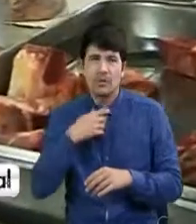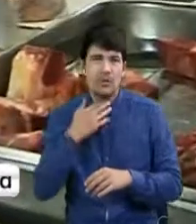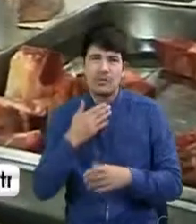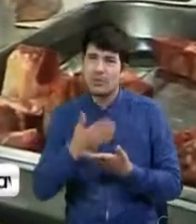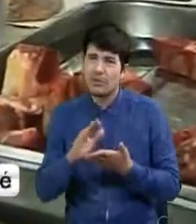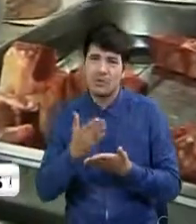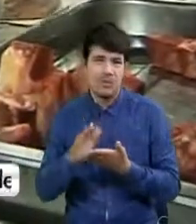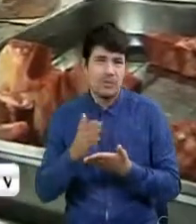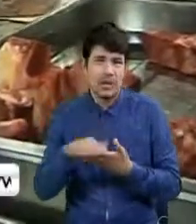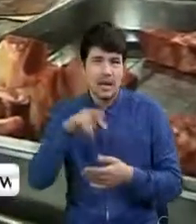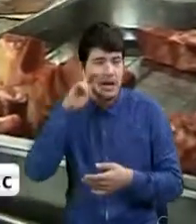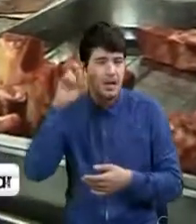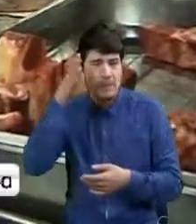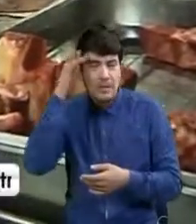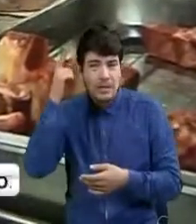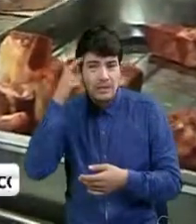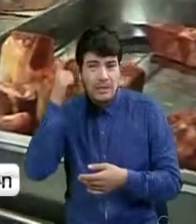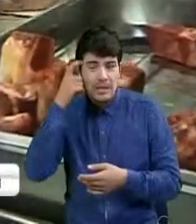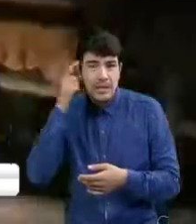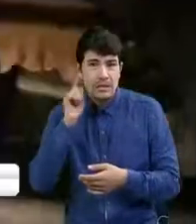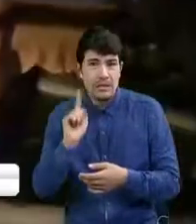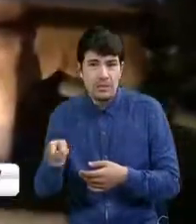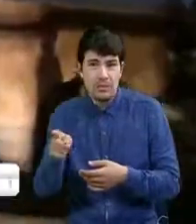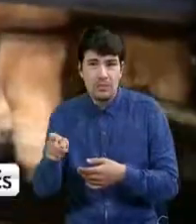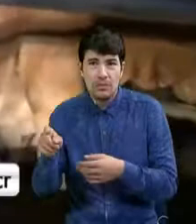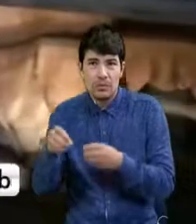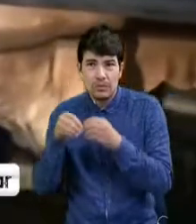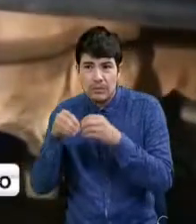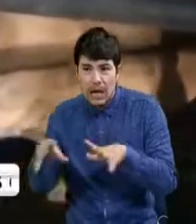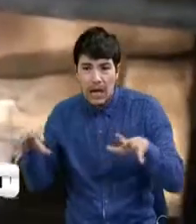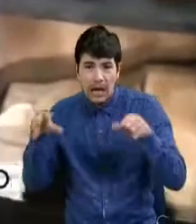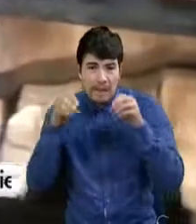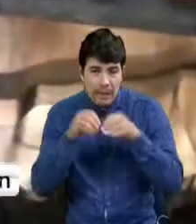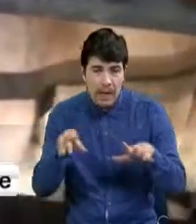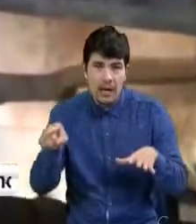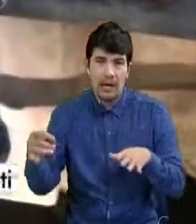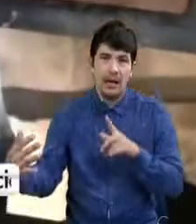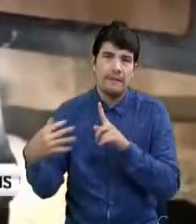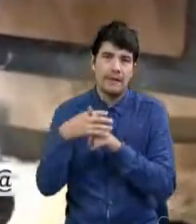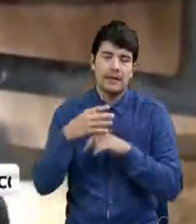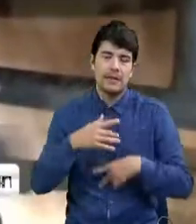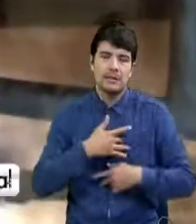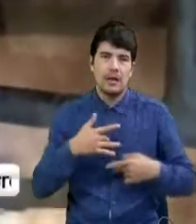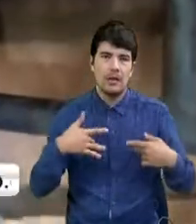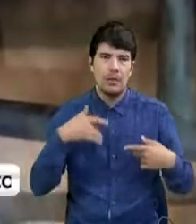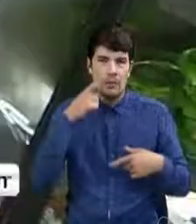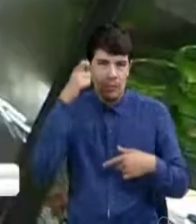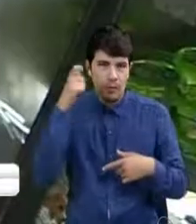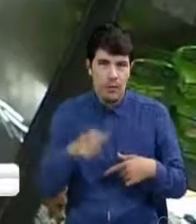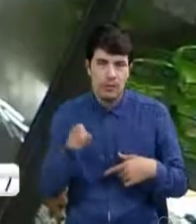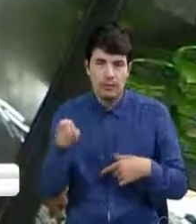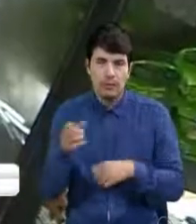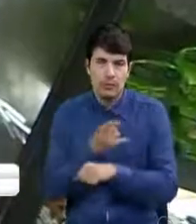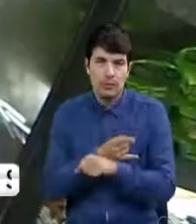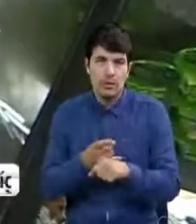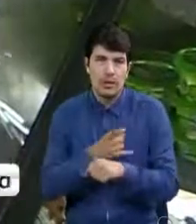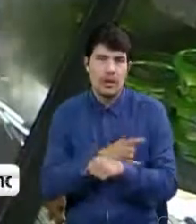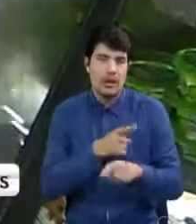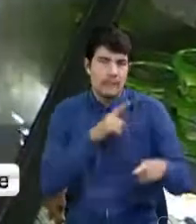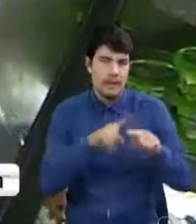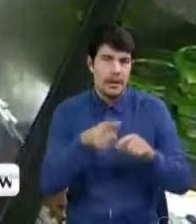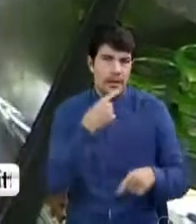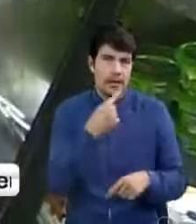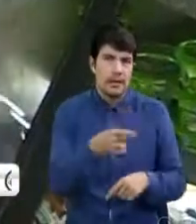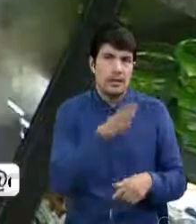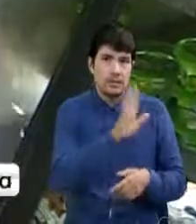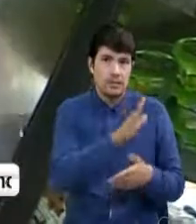por asimilar que tras la detección de los brotes de fiebre aftosa es perjudicial para la salud humana consumirla. Los carniceros lo